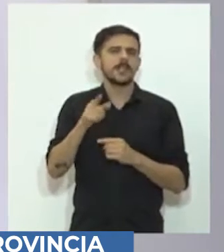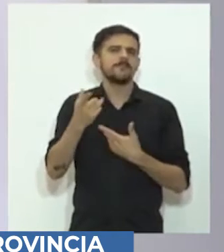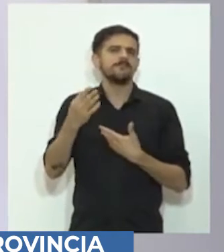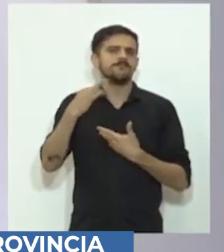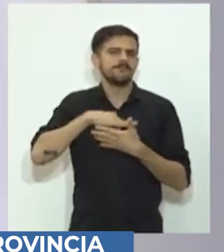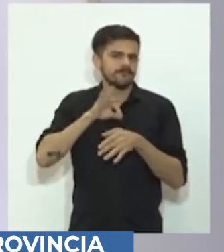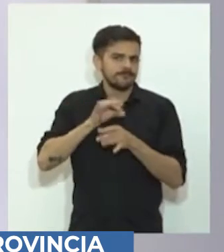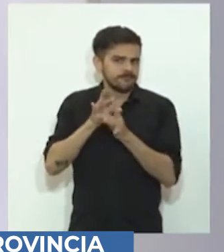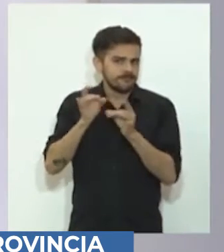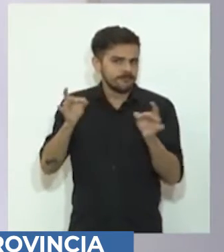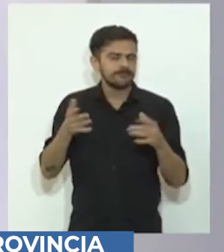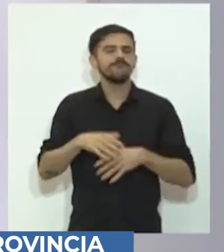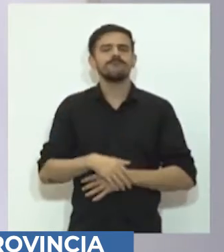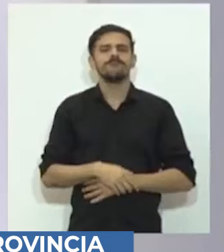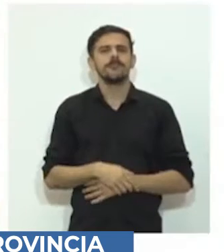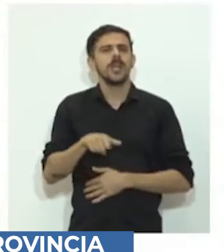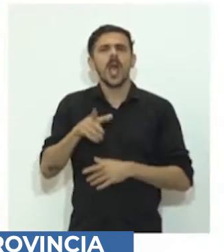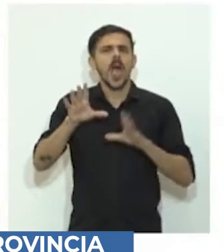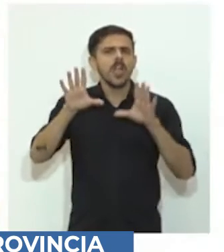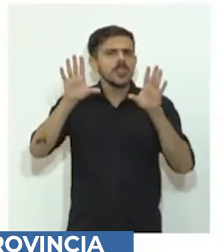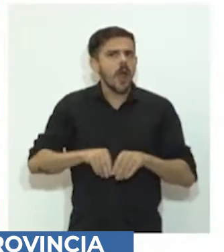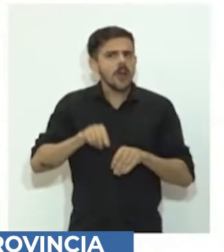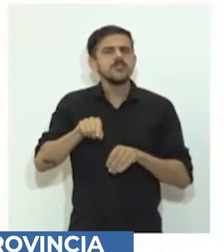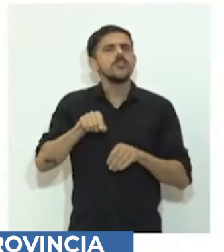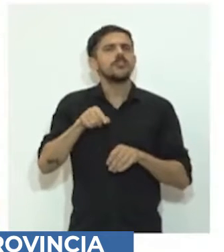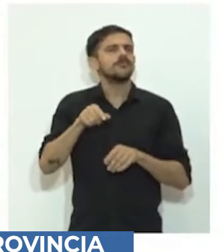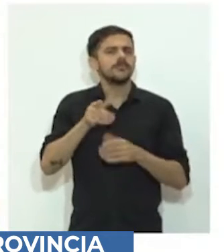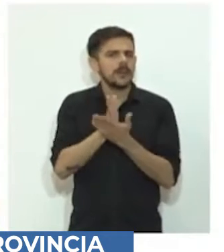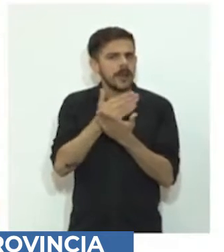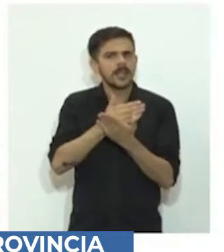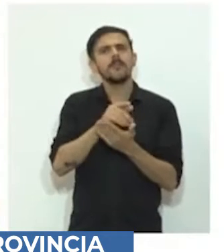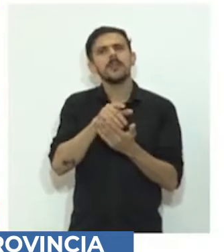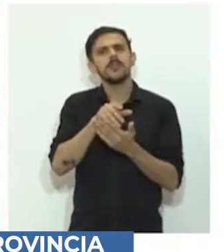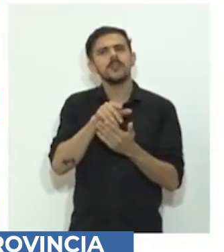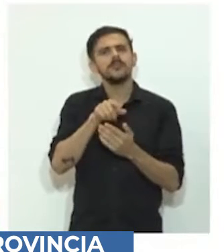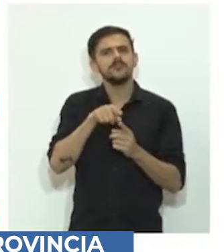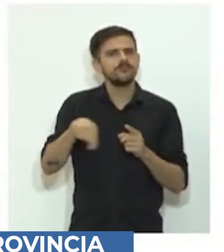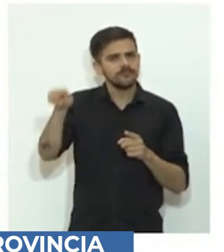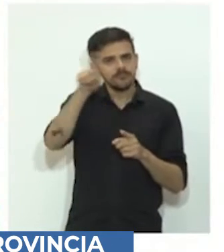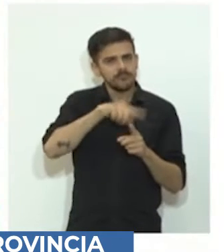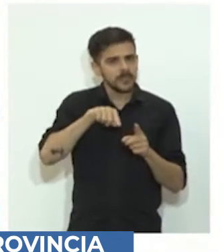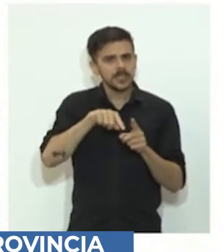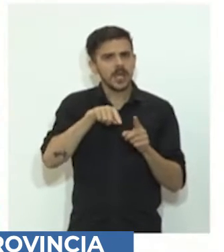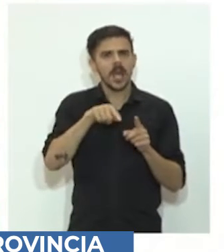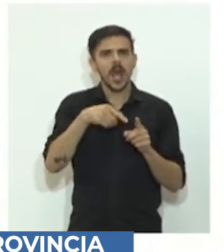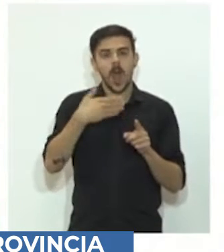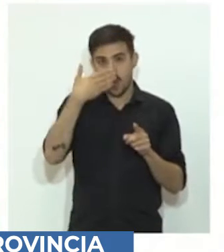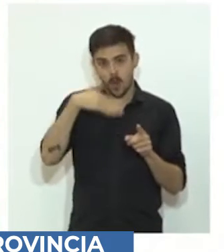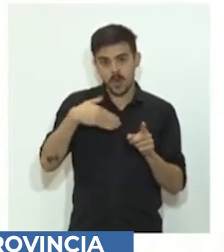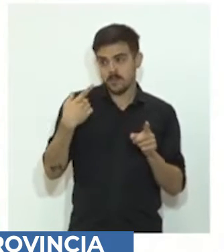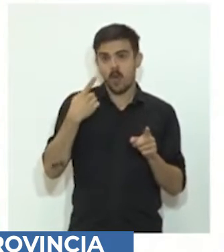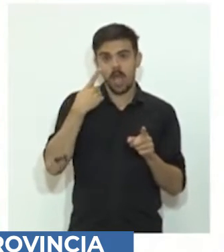no todos los departamentos en estos últimos en esta semana 17 han tenido el mismo el mismo